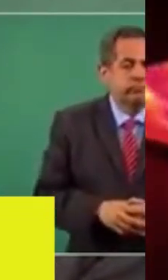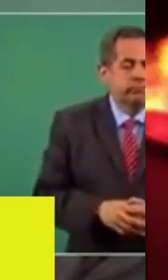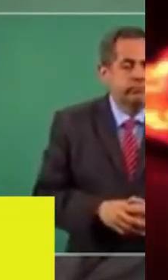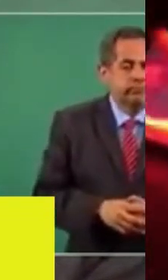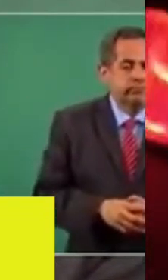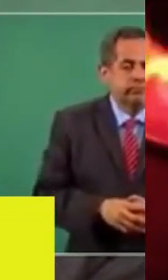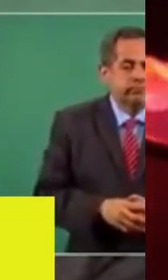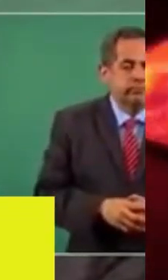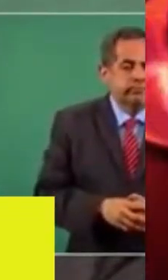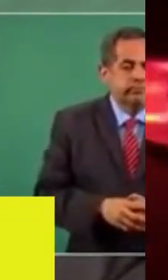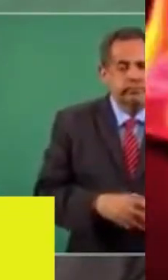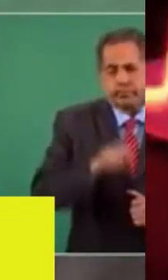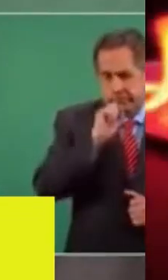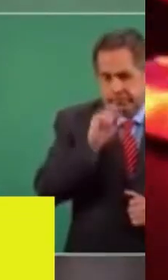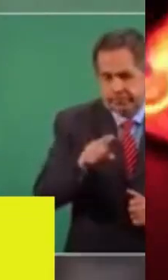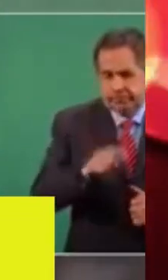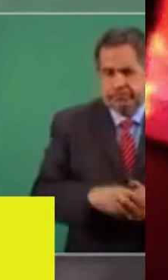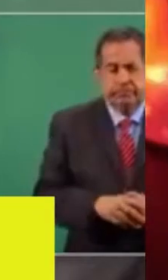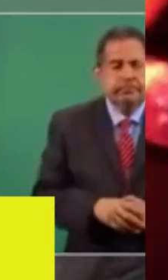y